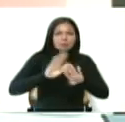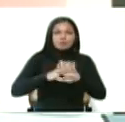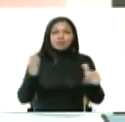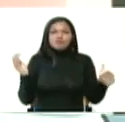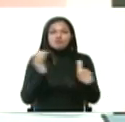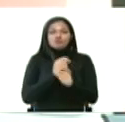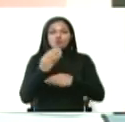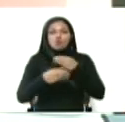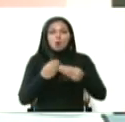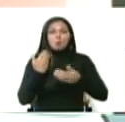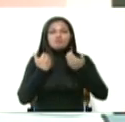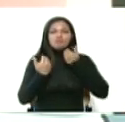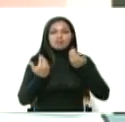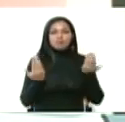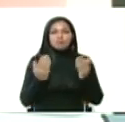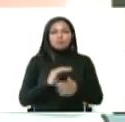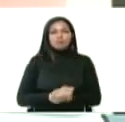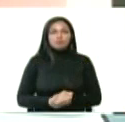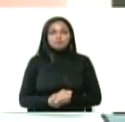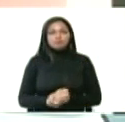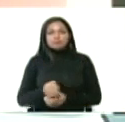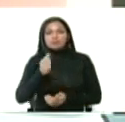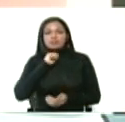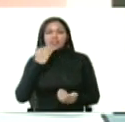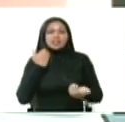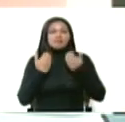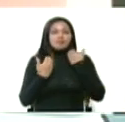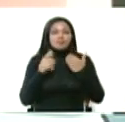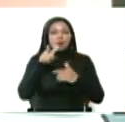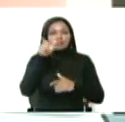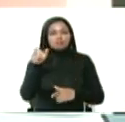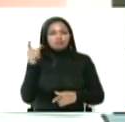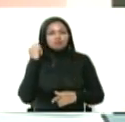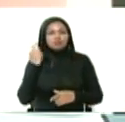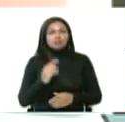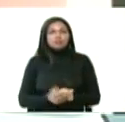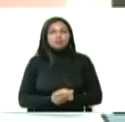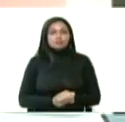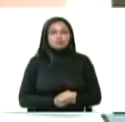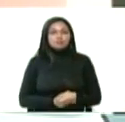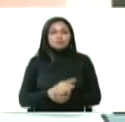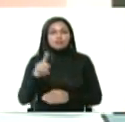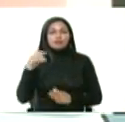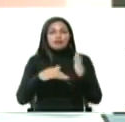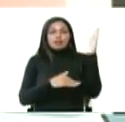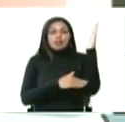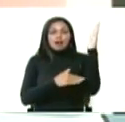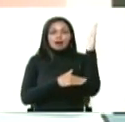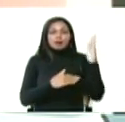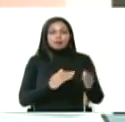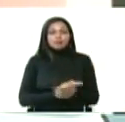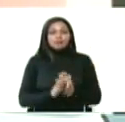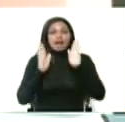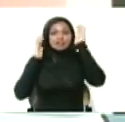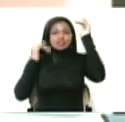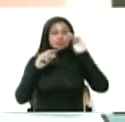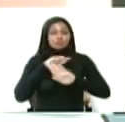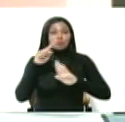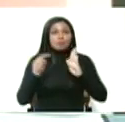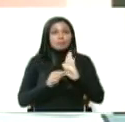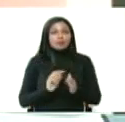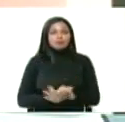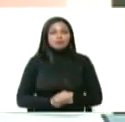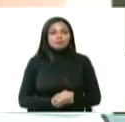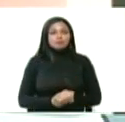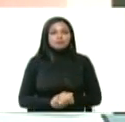localizado su fuente de contagio. Es en el Tocuyo, Estado Lara. Atención, el Tocuyo.